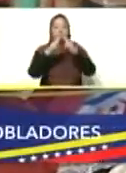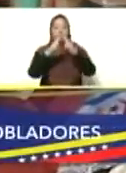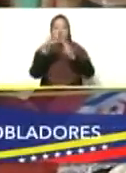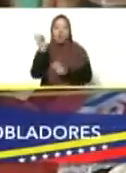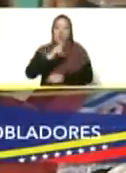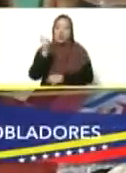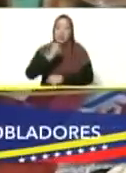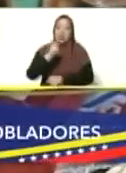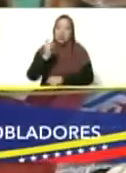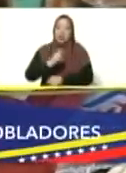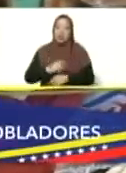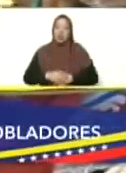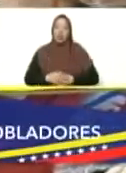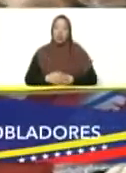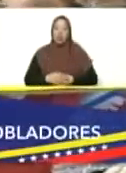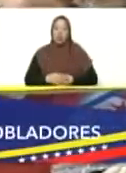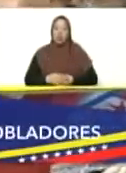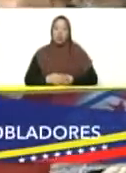necesario